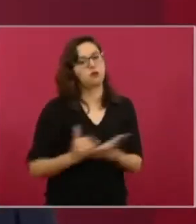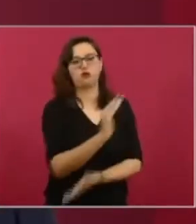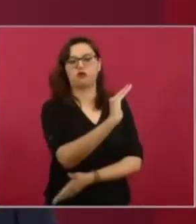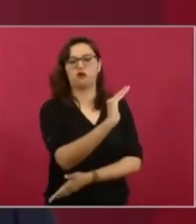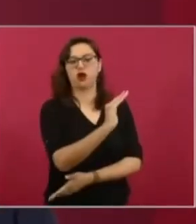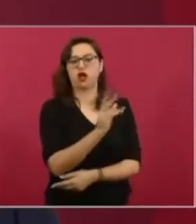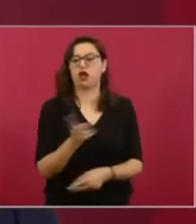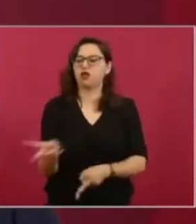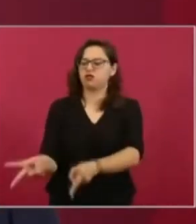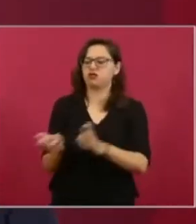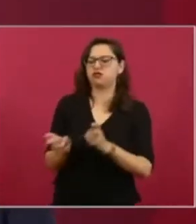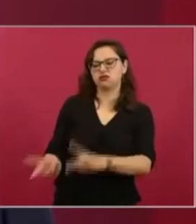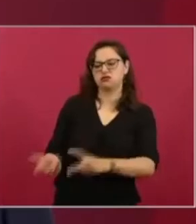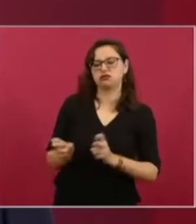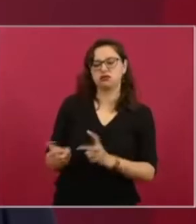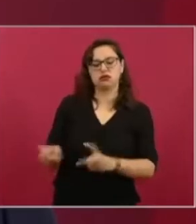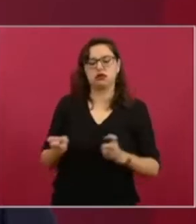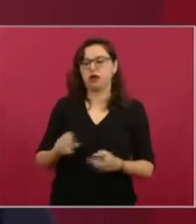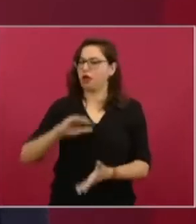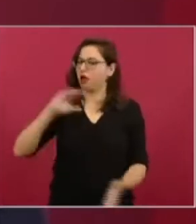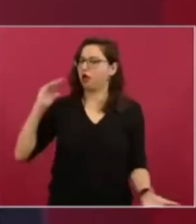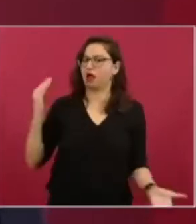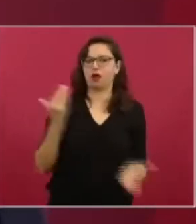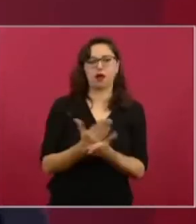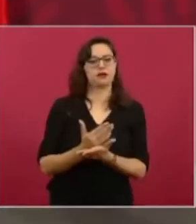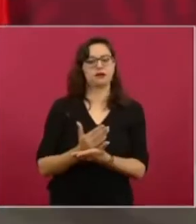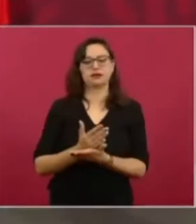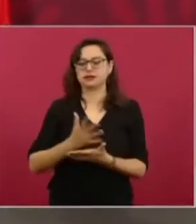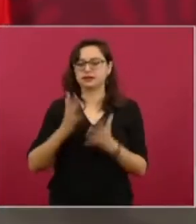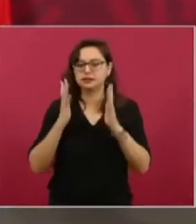Desde la campaña lo decía, en los actos.